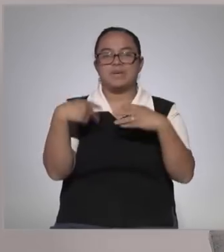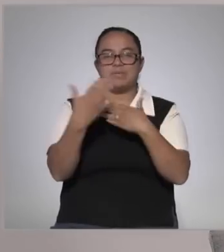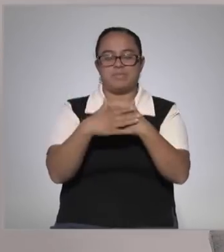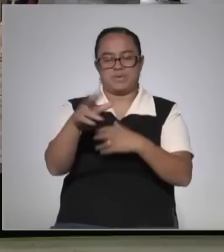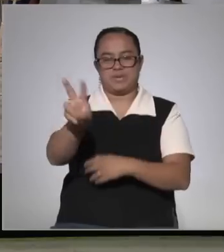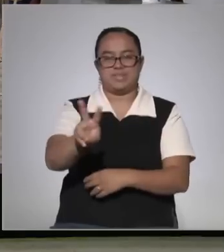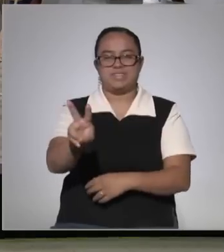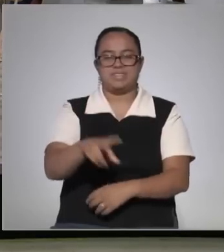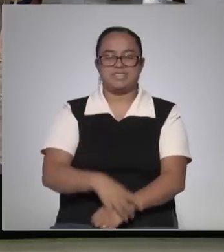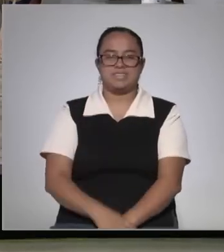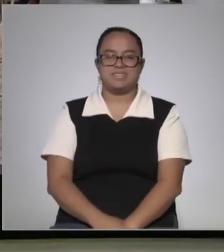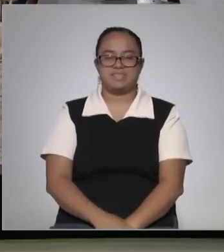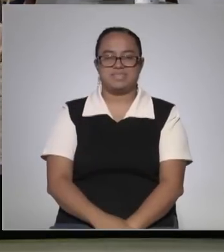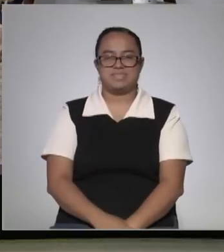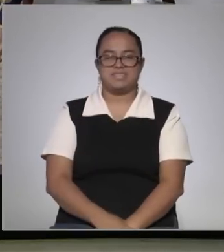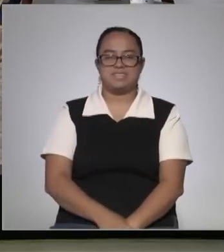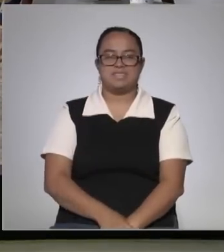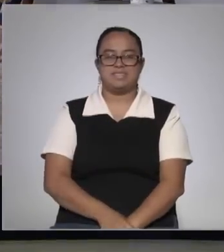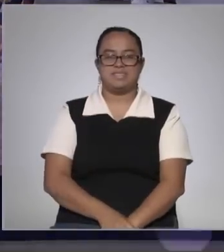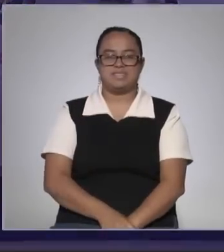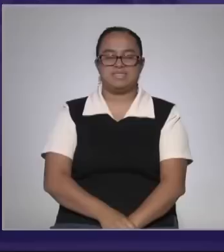viernes.